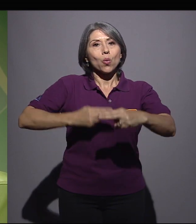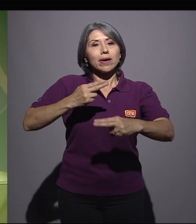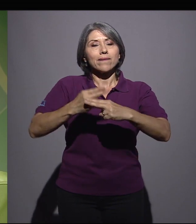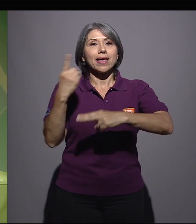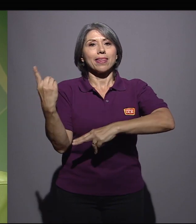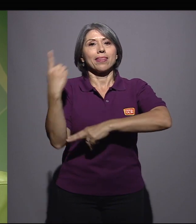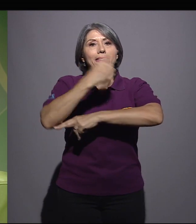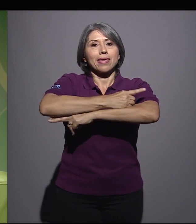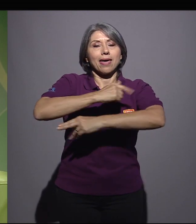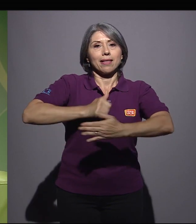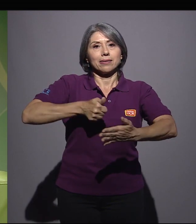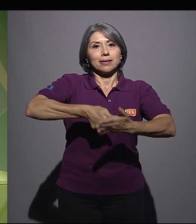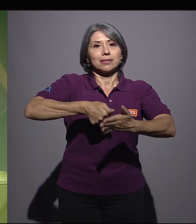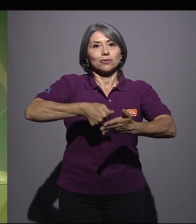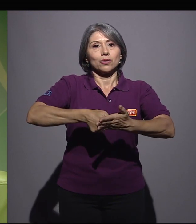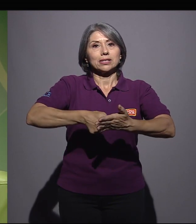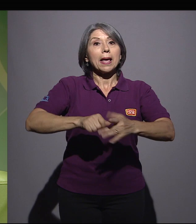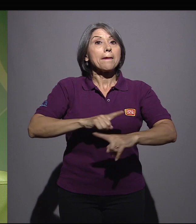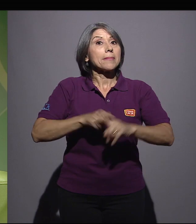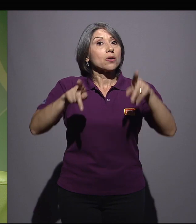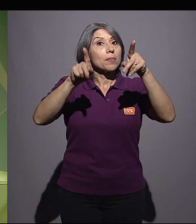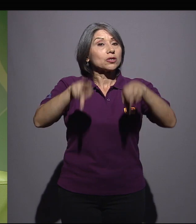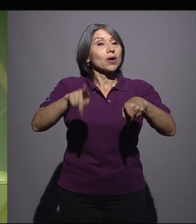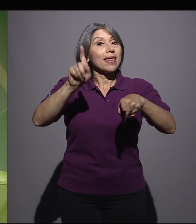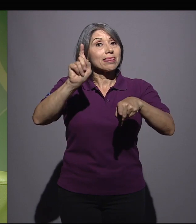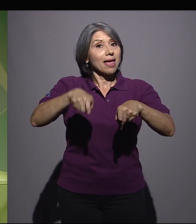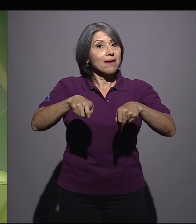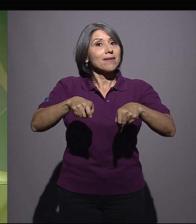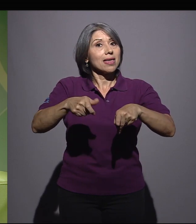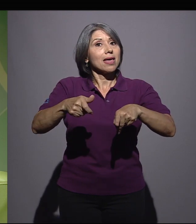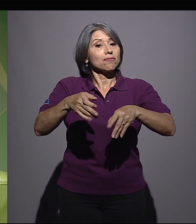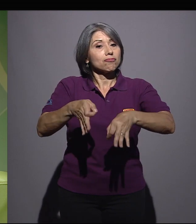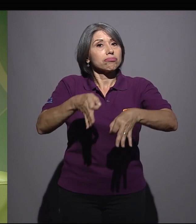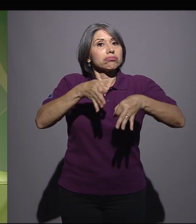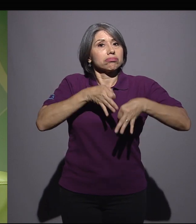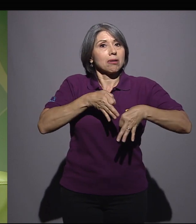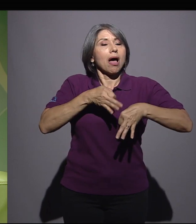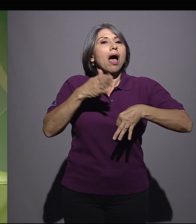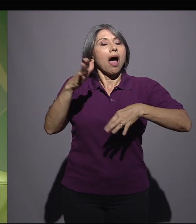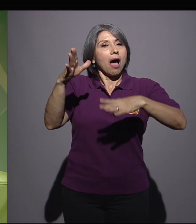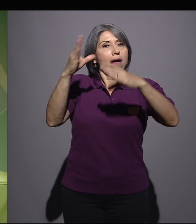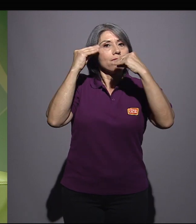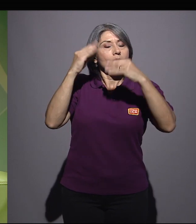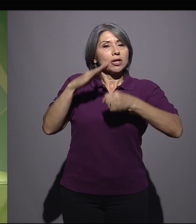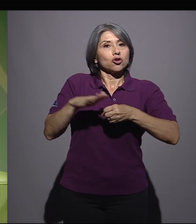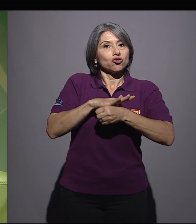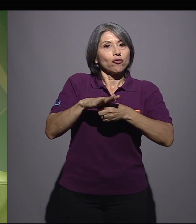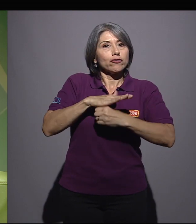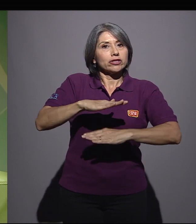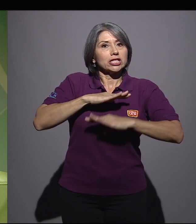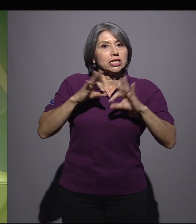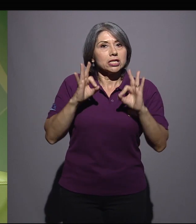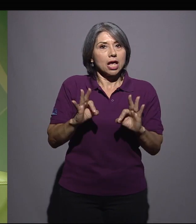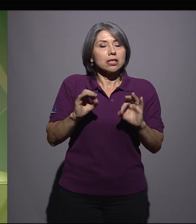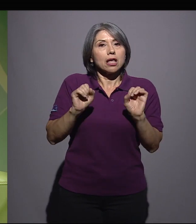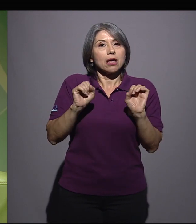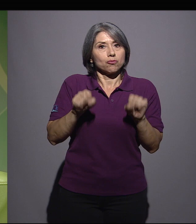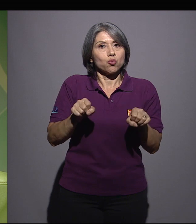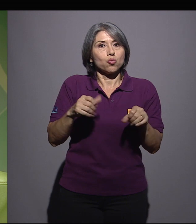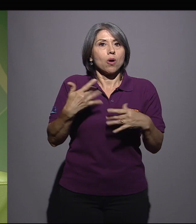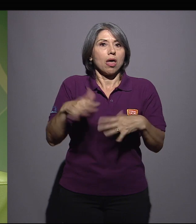elecciones, pero para que la persona tenga información suficiente y pueda ejercer el voto, es necesario que también haya un acceso a la